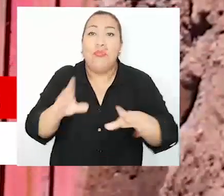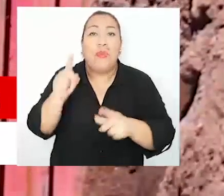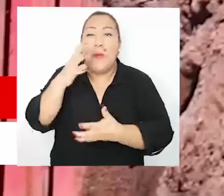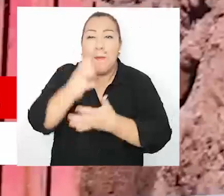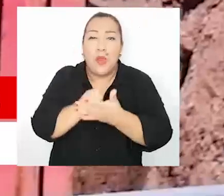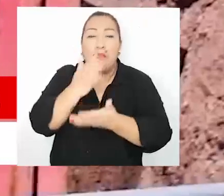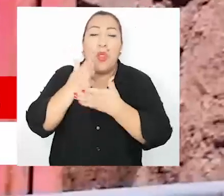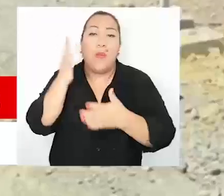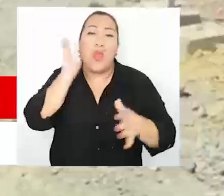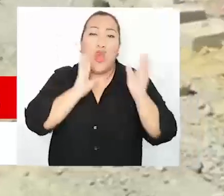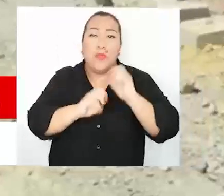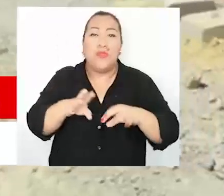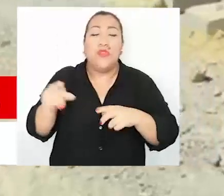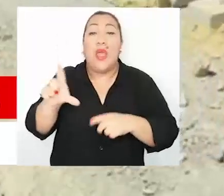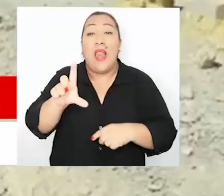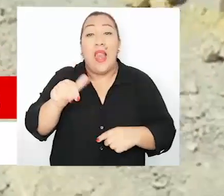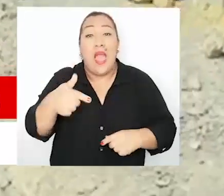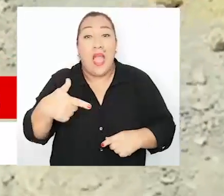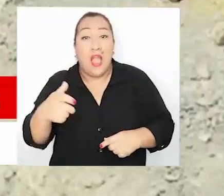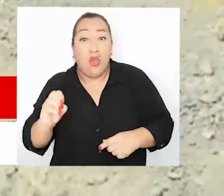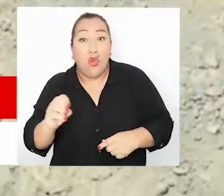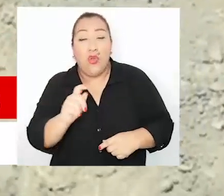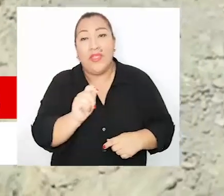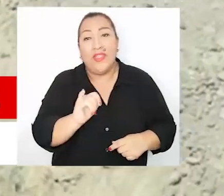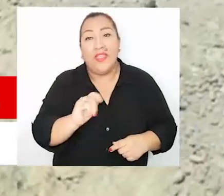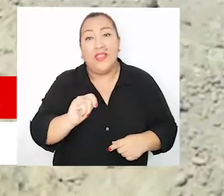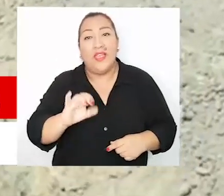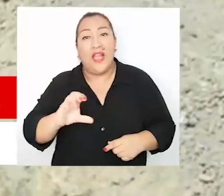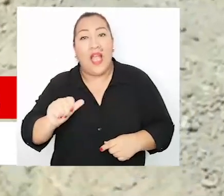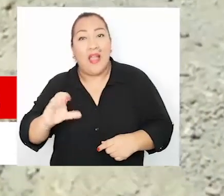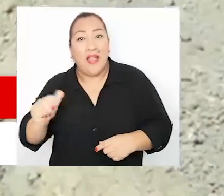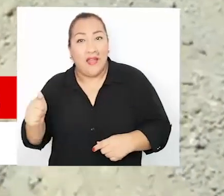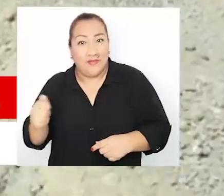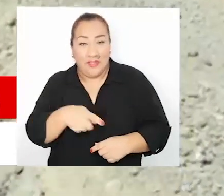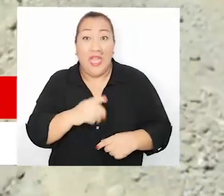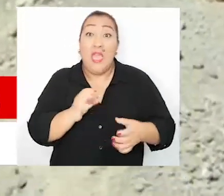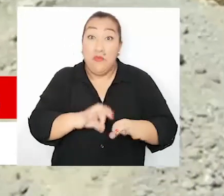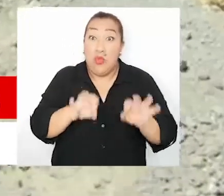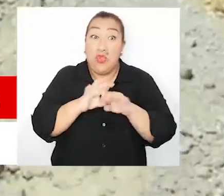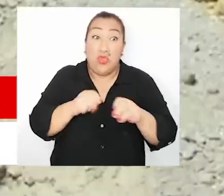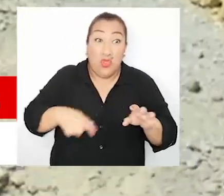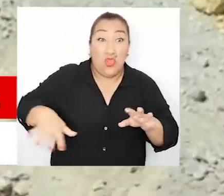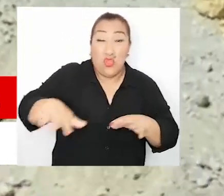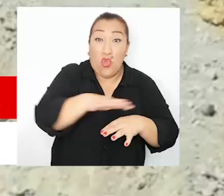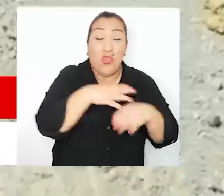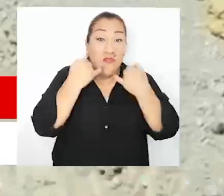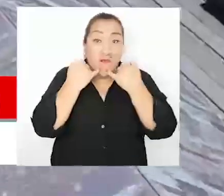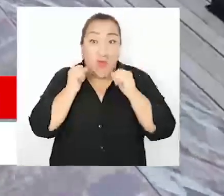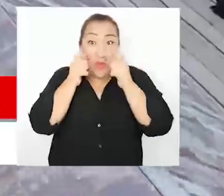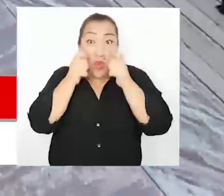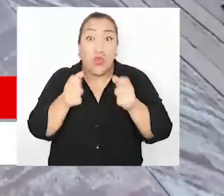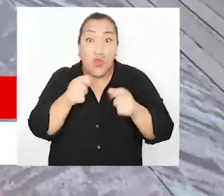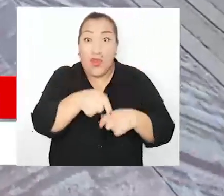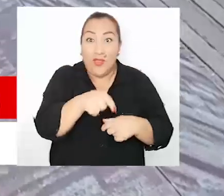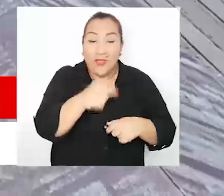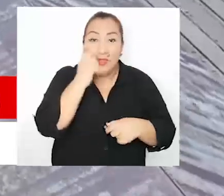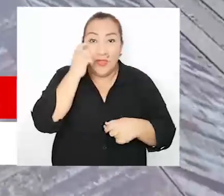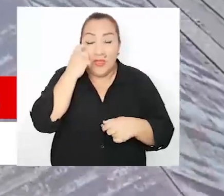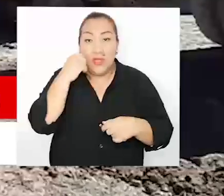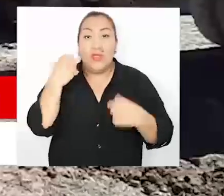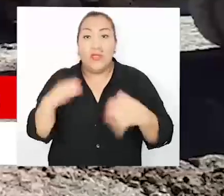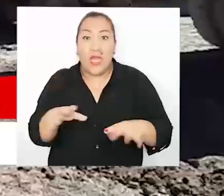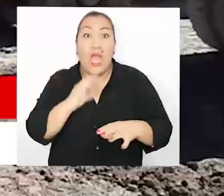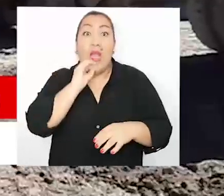la reducción de la contaminación del lago Titicaca. Sin embargo, de la verificación in situ que ejecutamos y de nuestro informe de